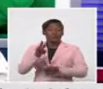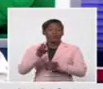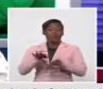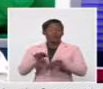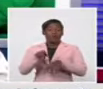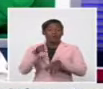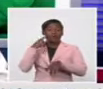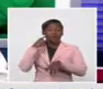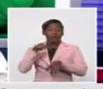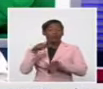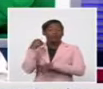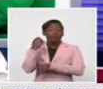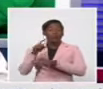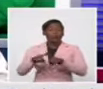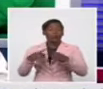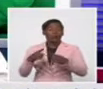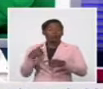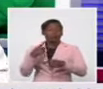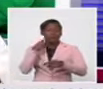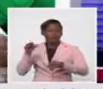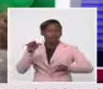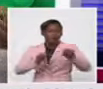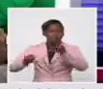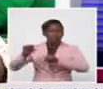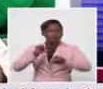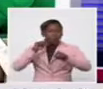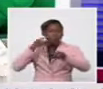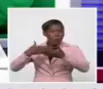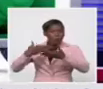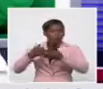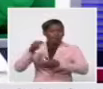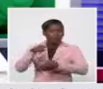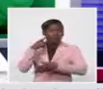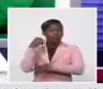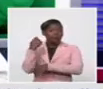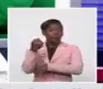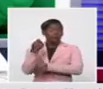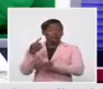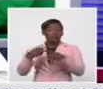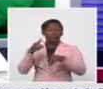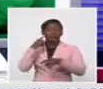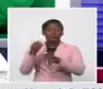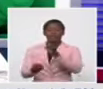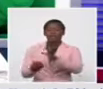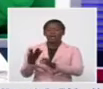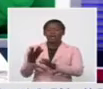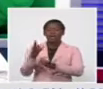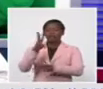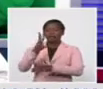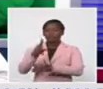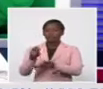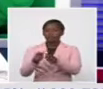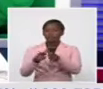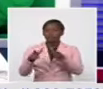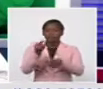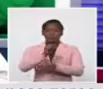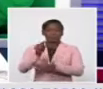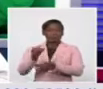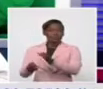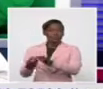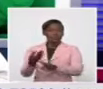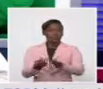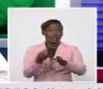la virulencia incrementada, siempre que hay un incremento del número de casos, como los que hemos tenido en este